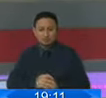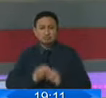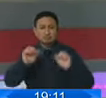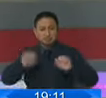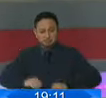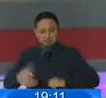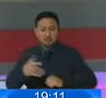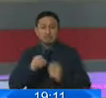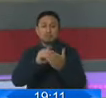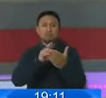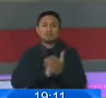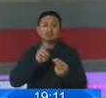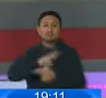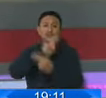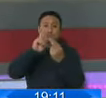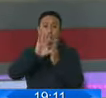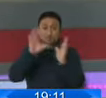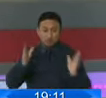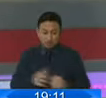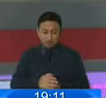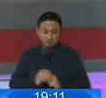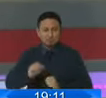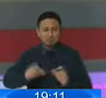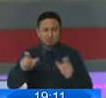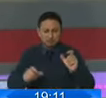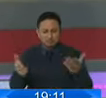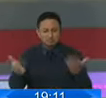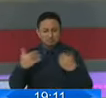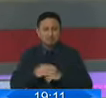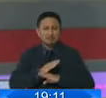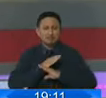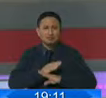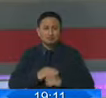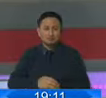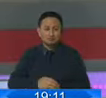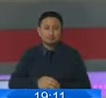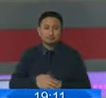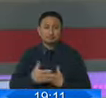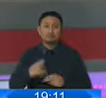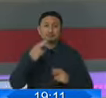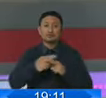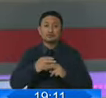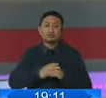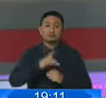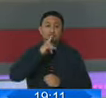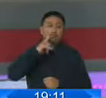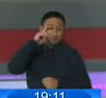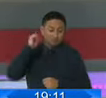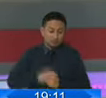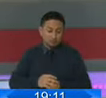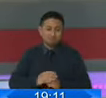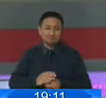defender el proyecto de la Revolución Ciudadana a sus seguidores en redes, denominado Correa como Guerreros